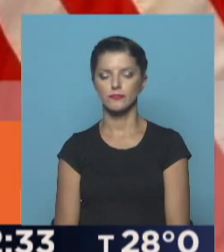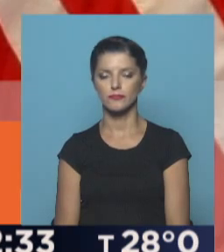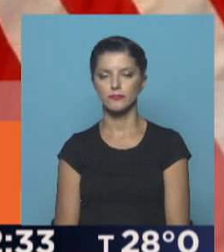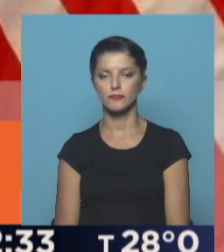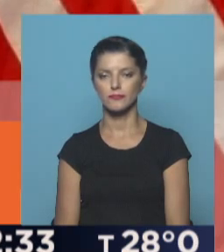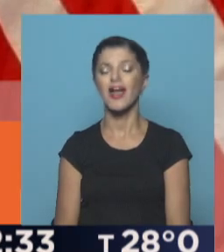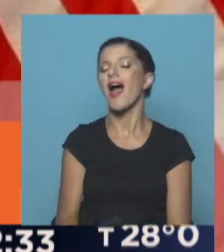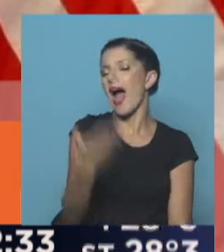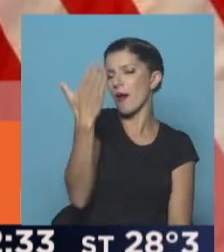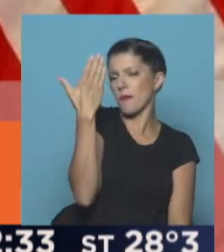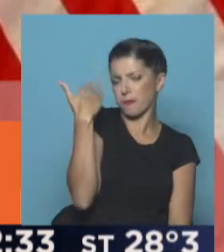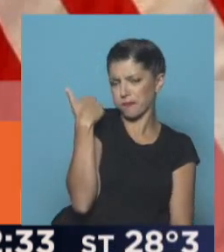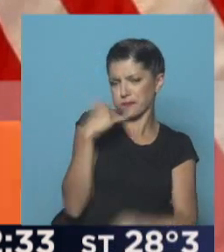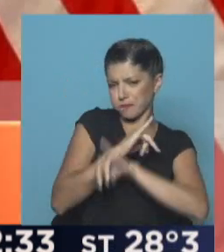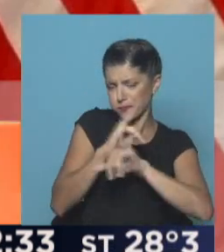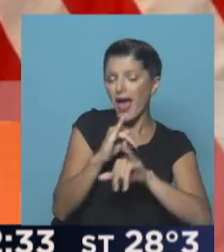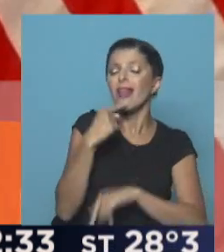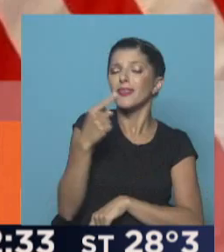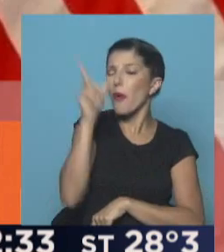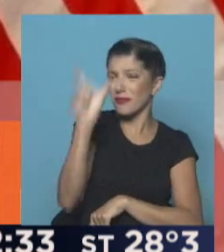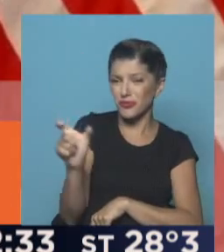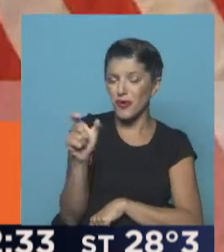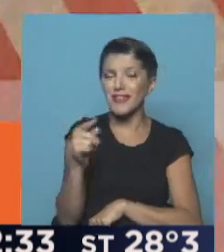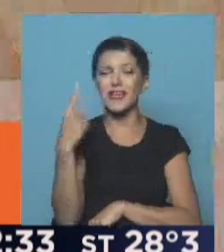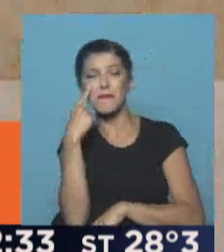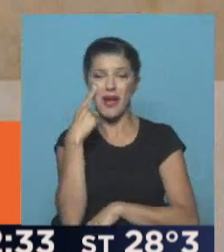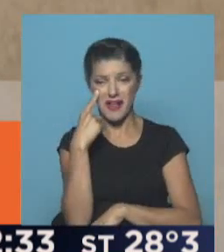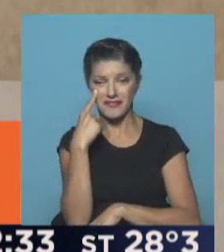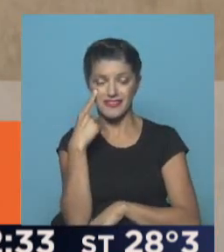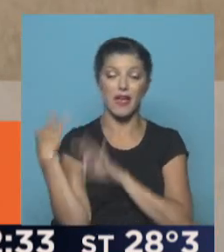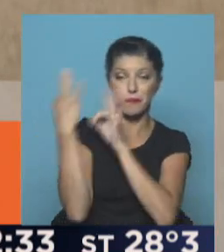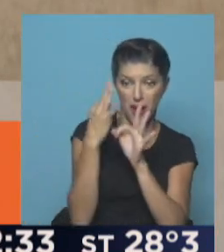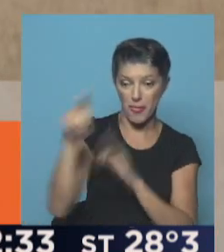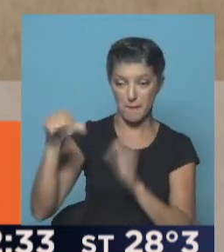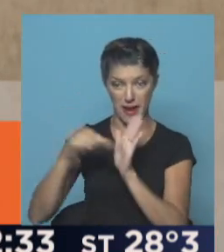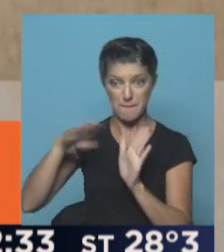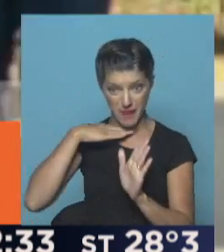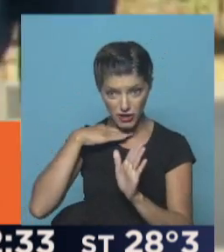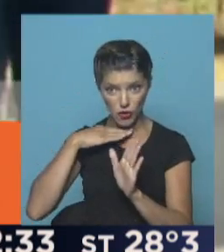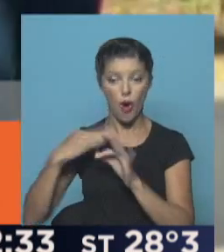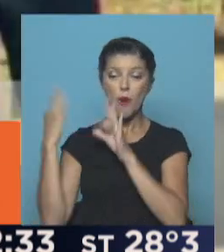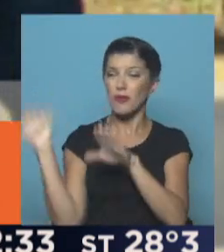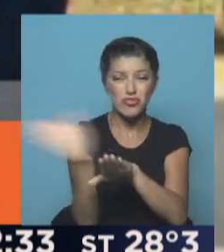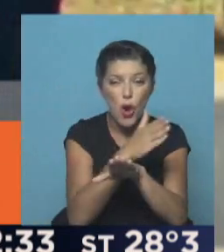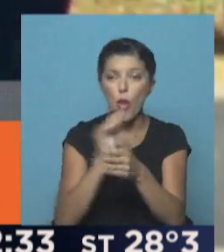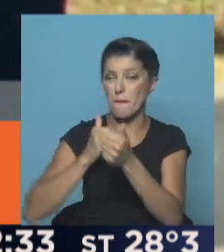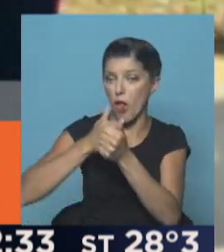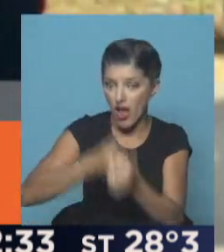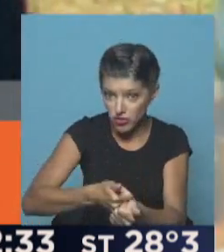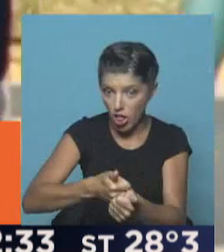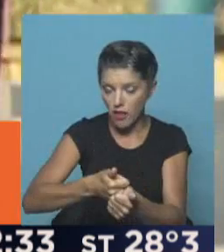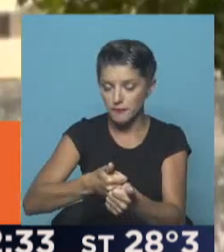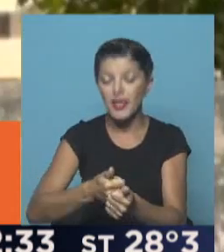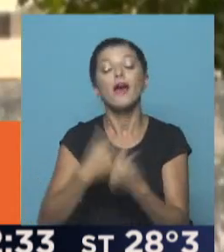Ya entonces dijo que los inmigrantes indocumentados procedentes del país vecino eran violadores, asegurando que el